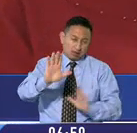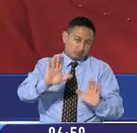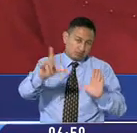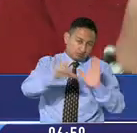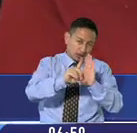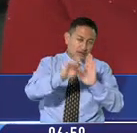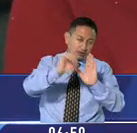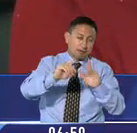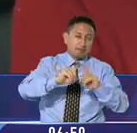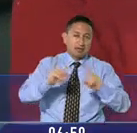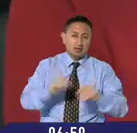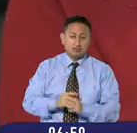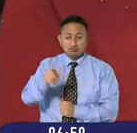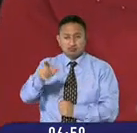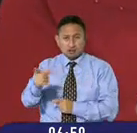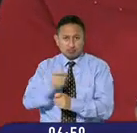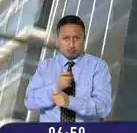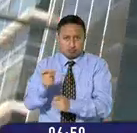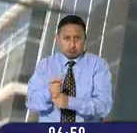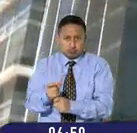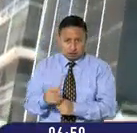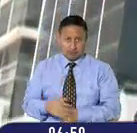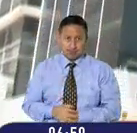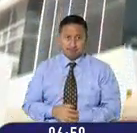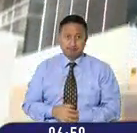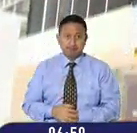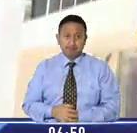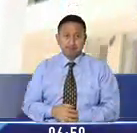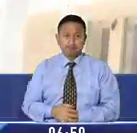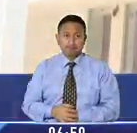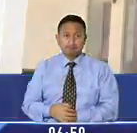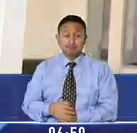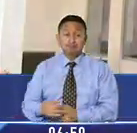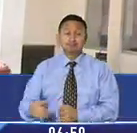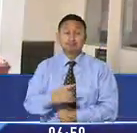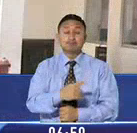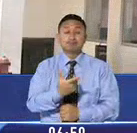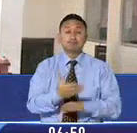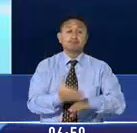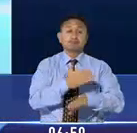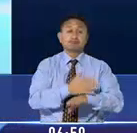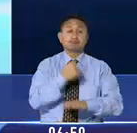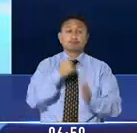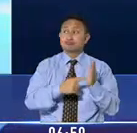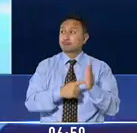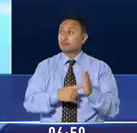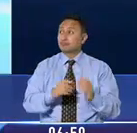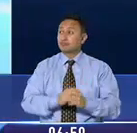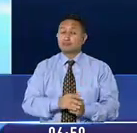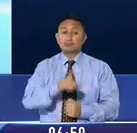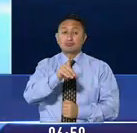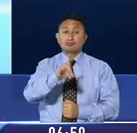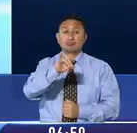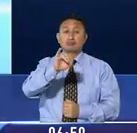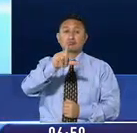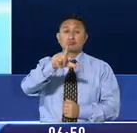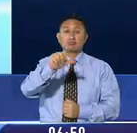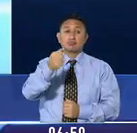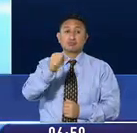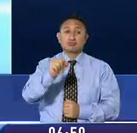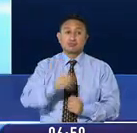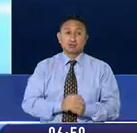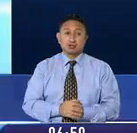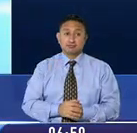todo, pero les presionan de alguna manera. Entre corrillos como precandidato suenan los nombres de Dilsa Muñoz, jueza de la Sala de lo